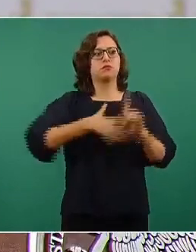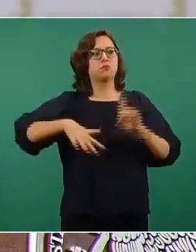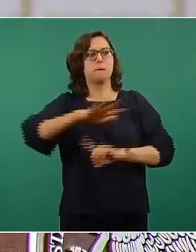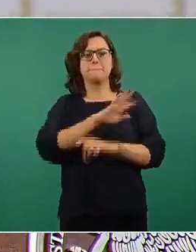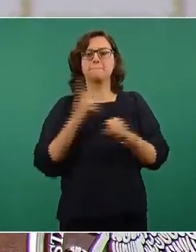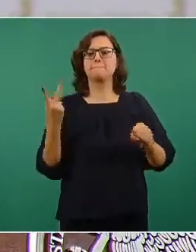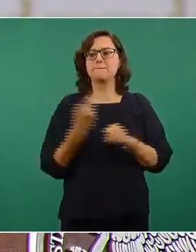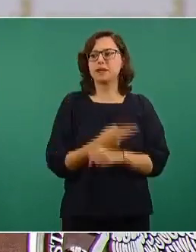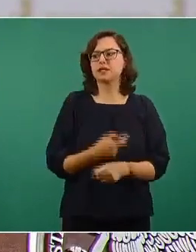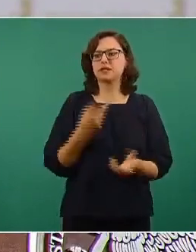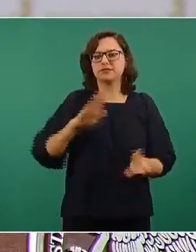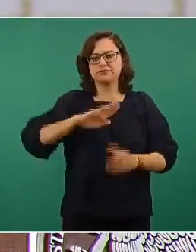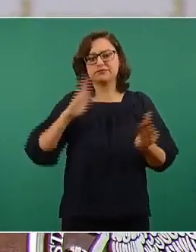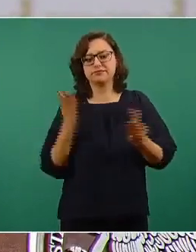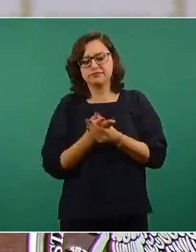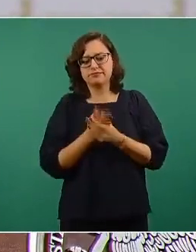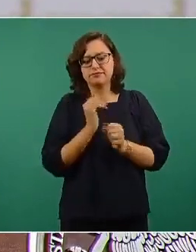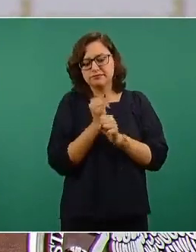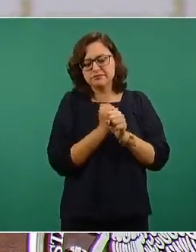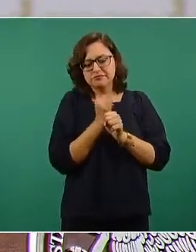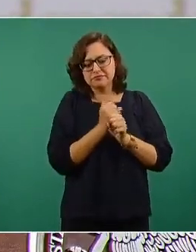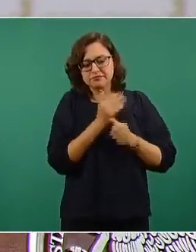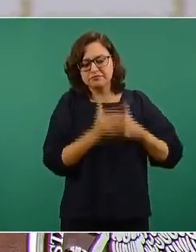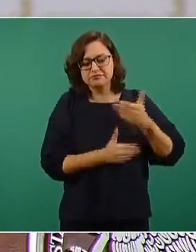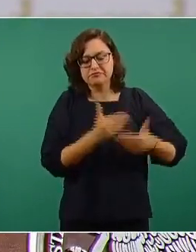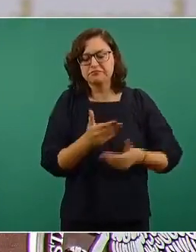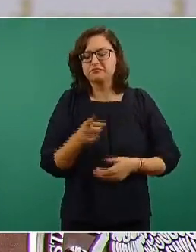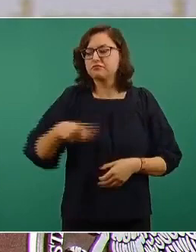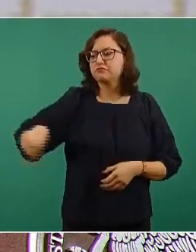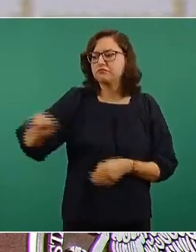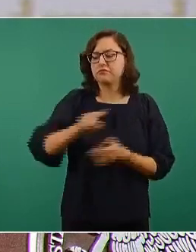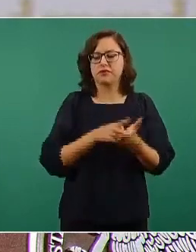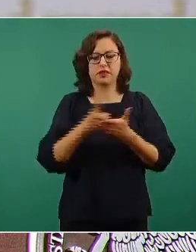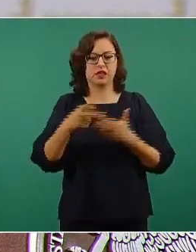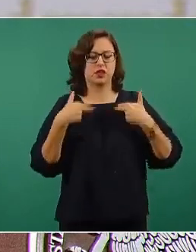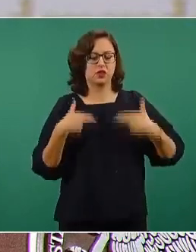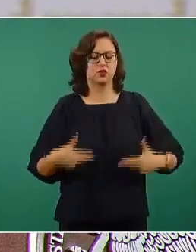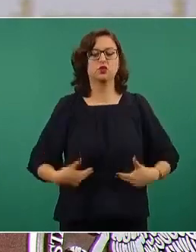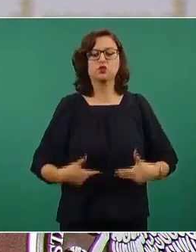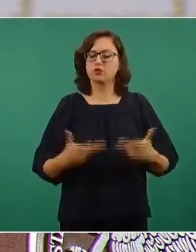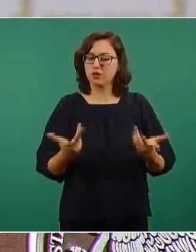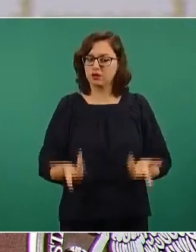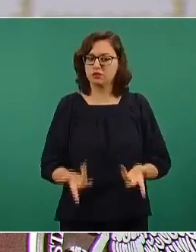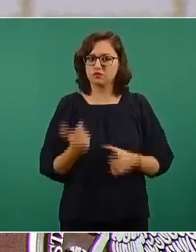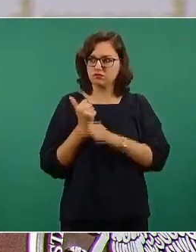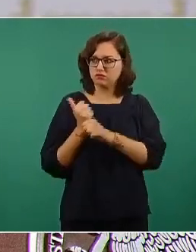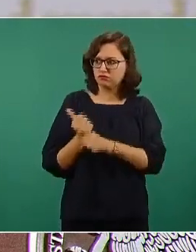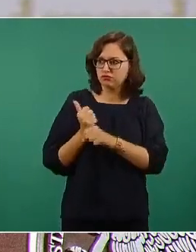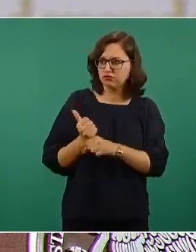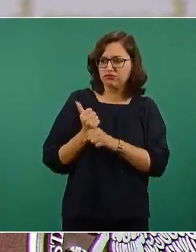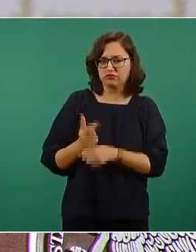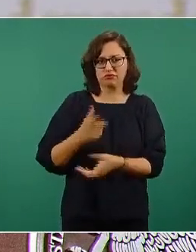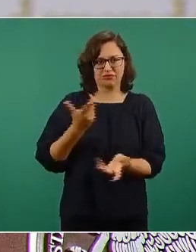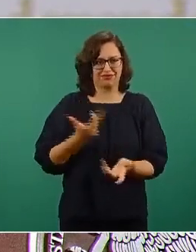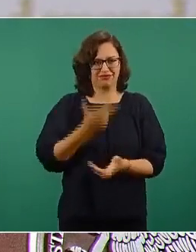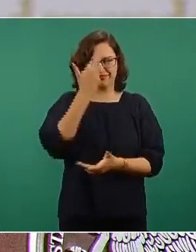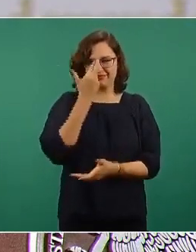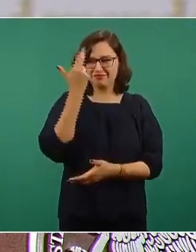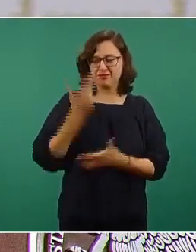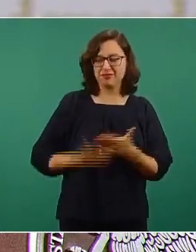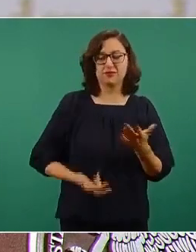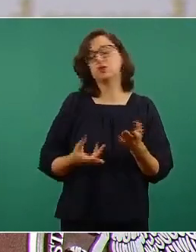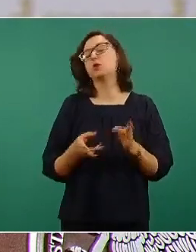investigaciones sobre las presuntas violaciones a los derechos humanos de las víctimas de trata de